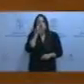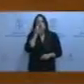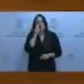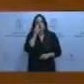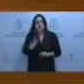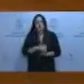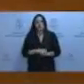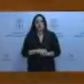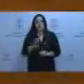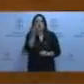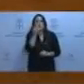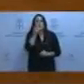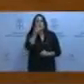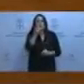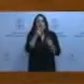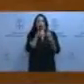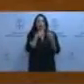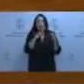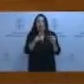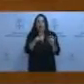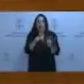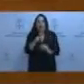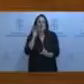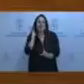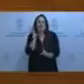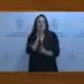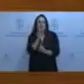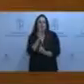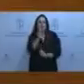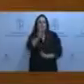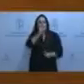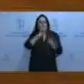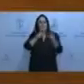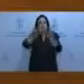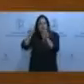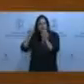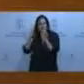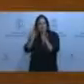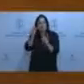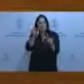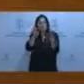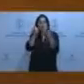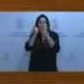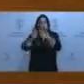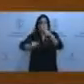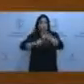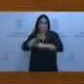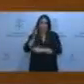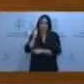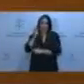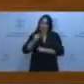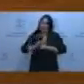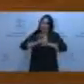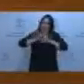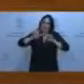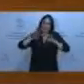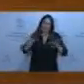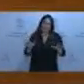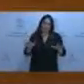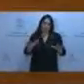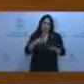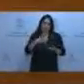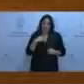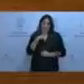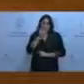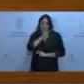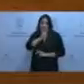que sufre la escuela rural asturiana, así como sus profesores y así como sus alumnos y sus familias, es patente y, si no, basta